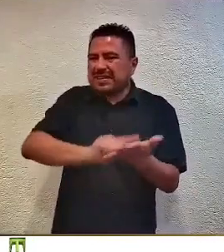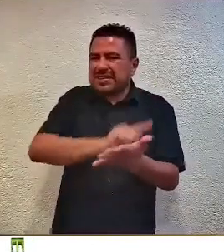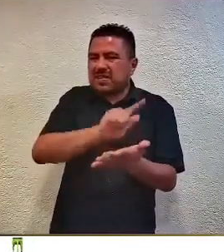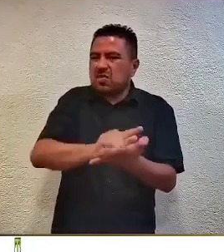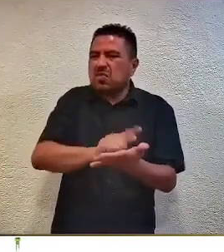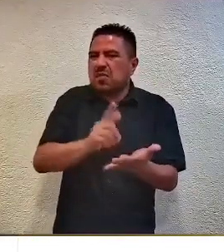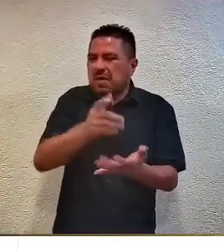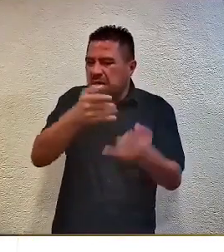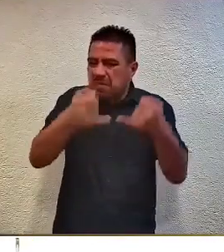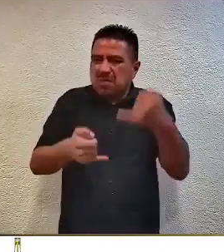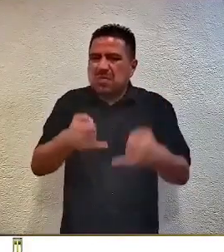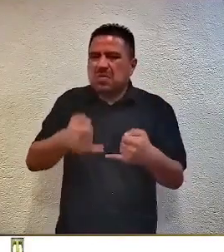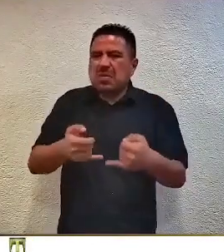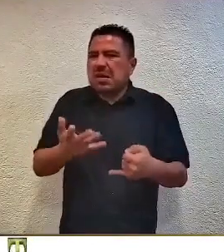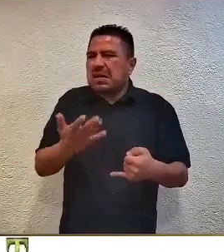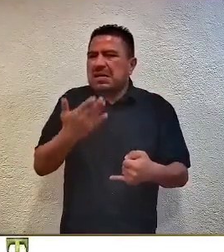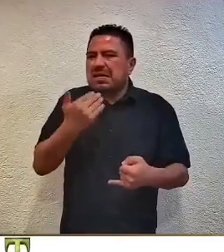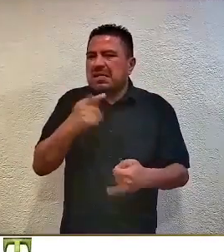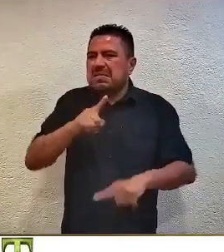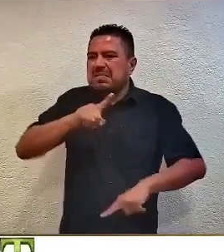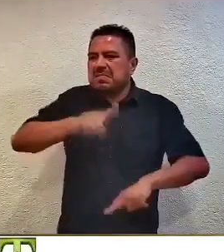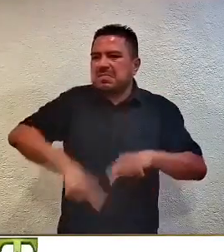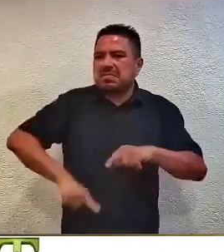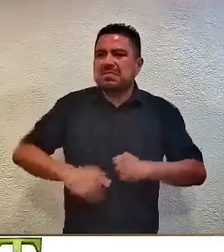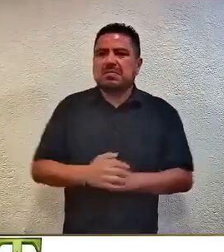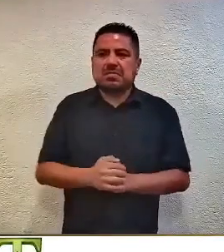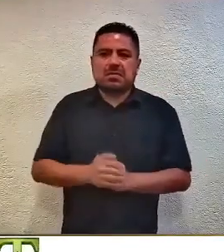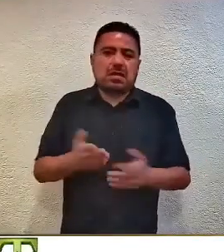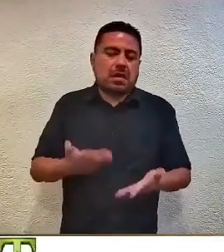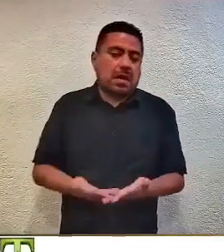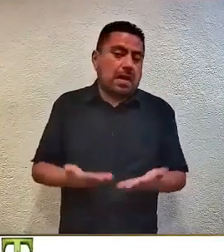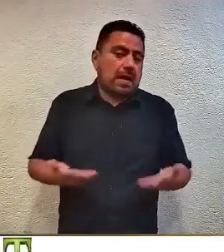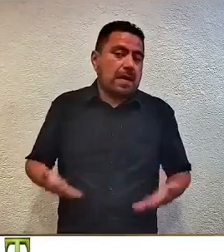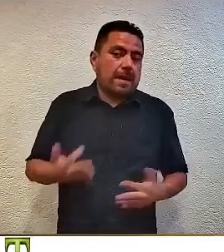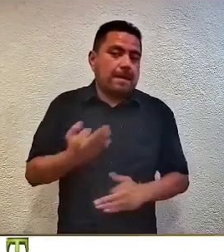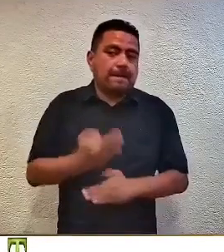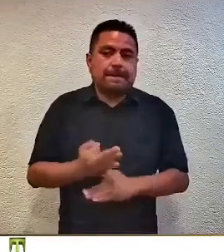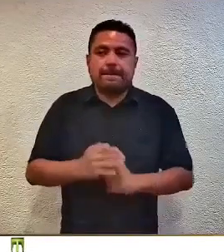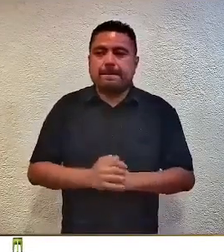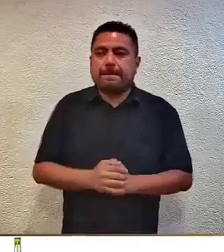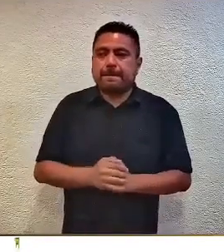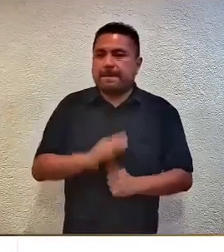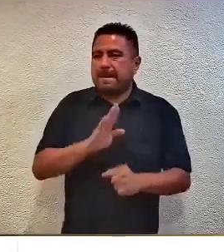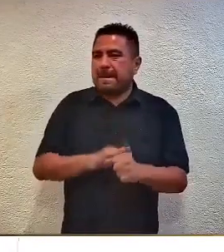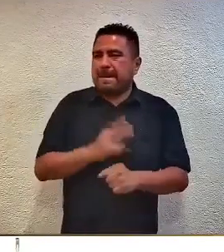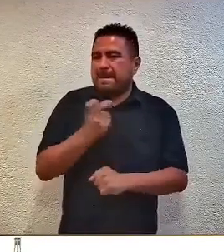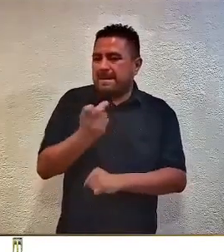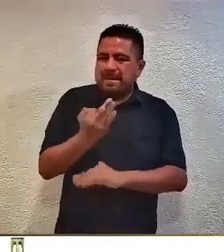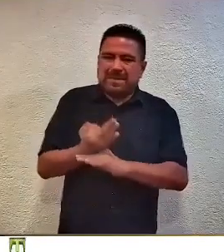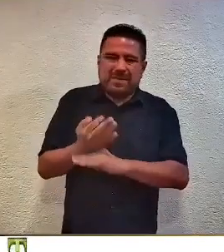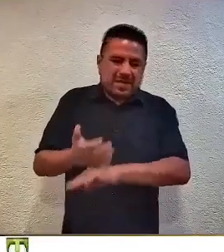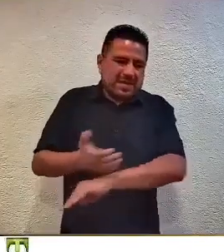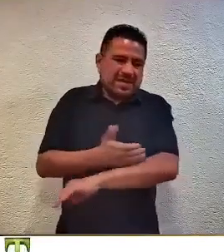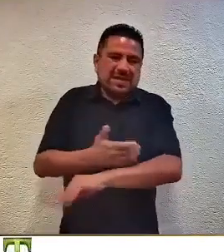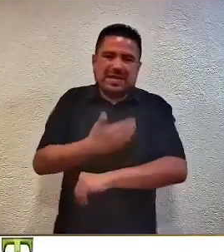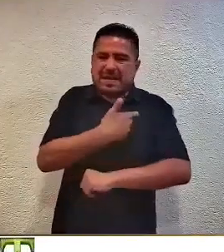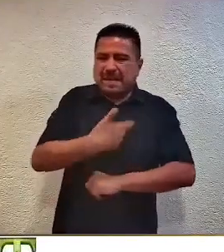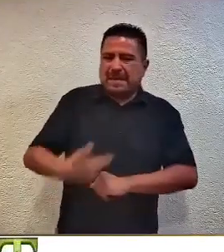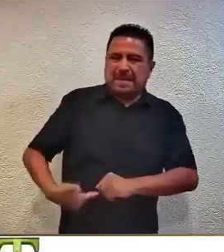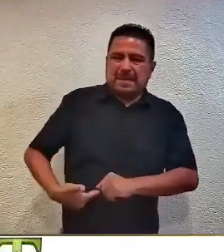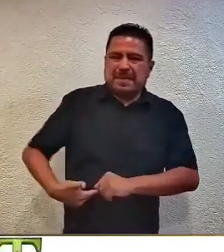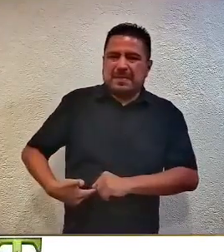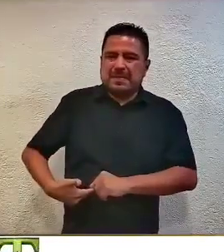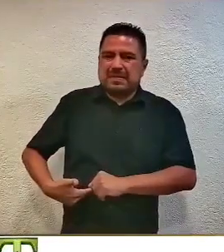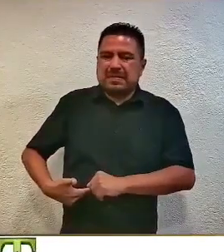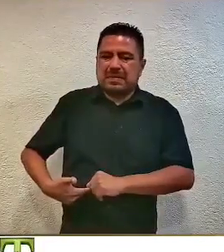jurídica es completamente nulo. Ahora bien, por lo que dice la compañera presidente de